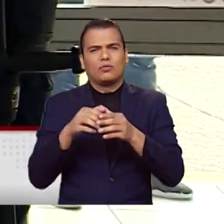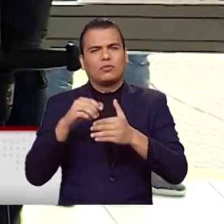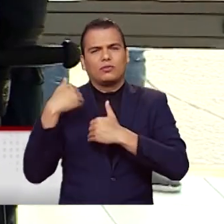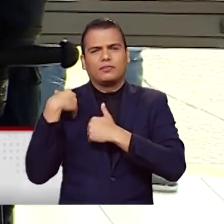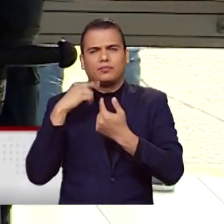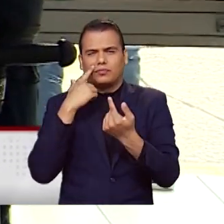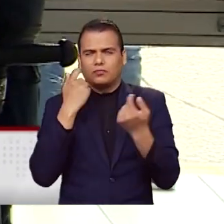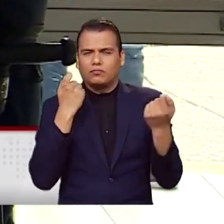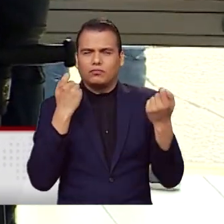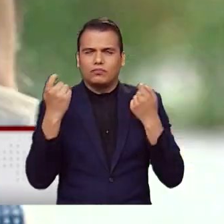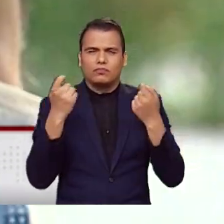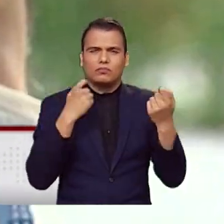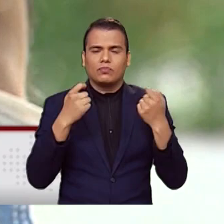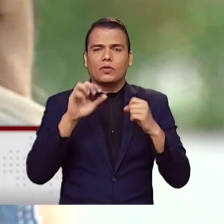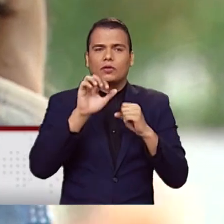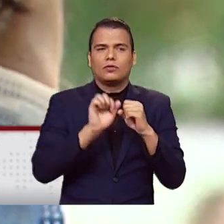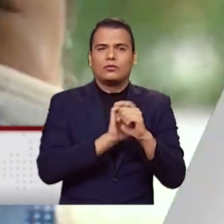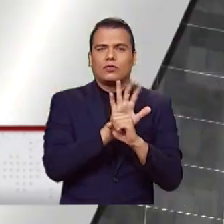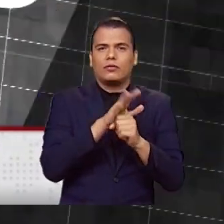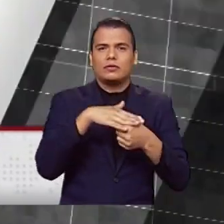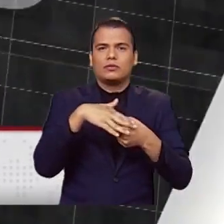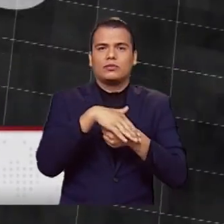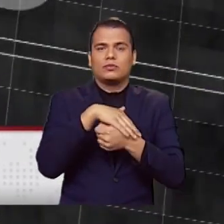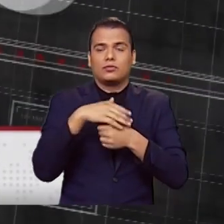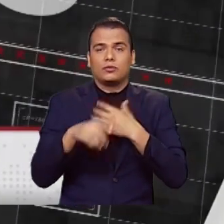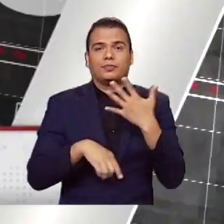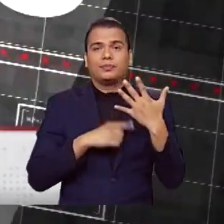El lunes abren centros comerciales en Cali.